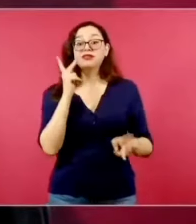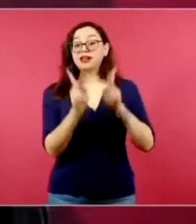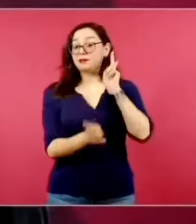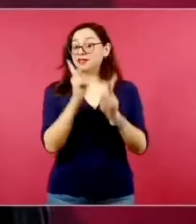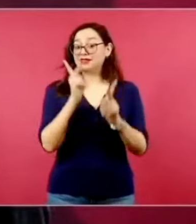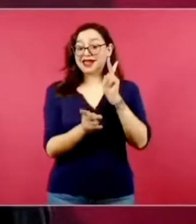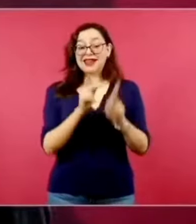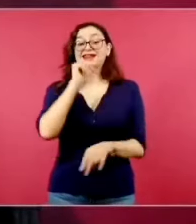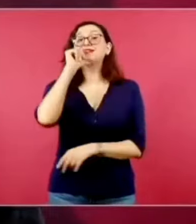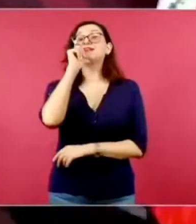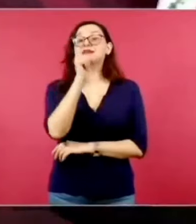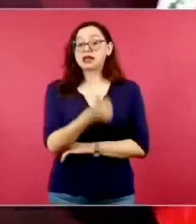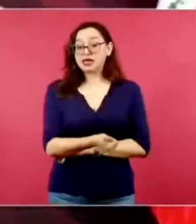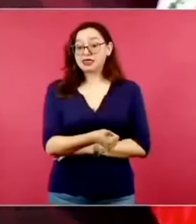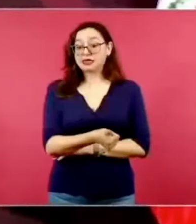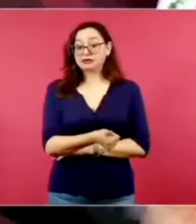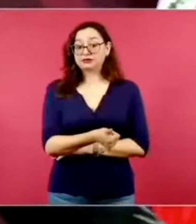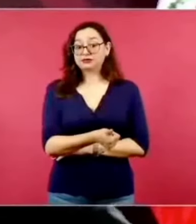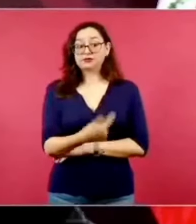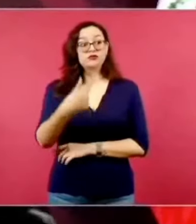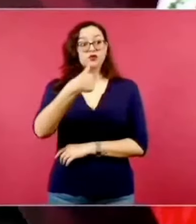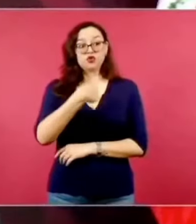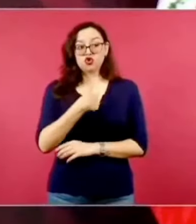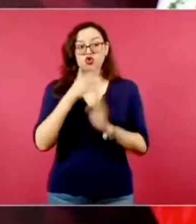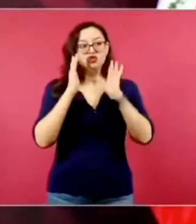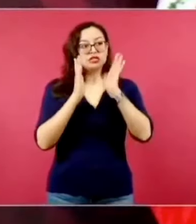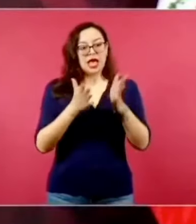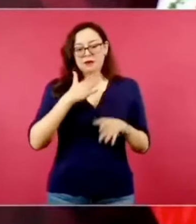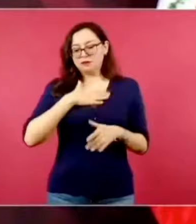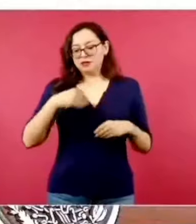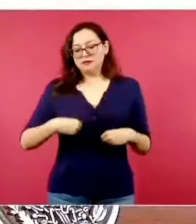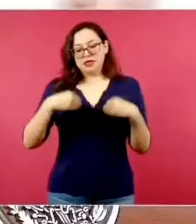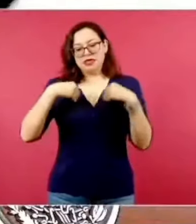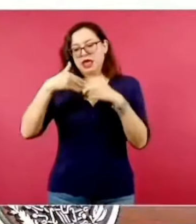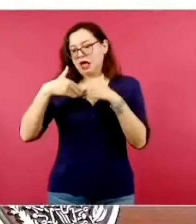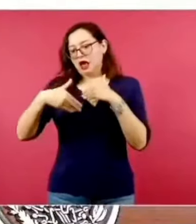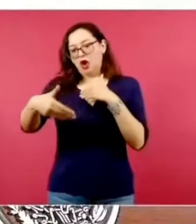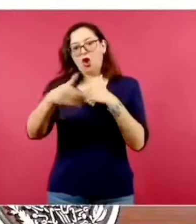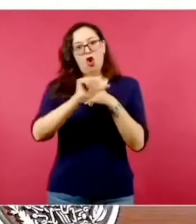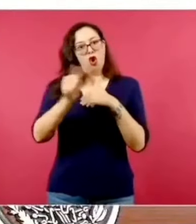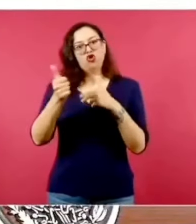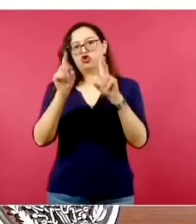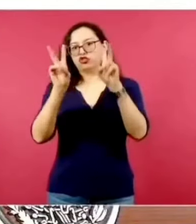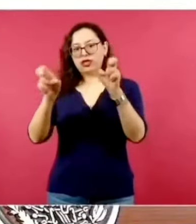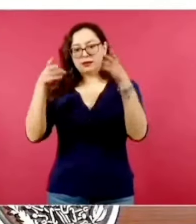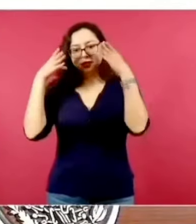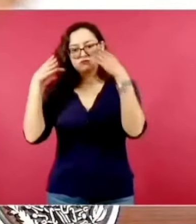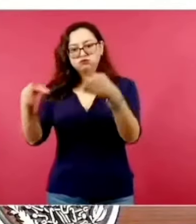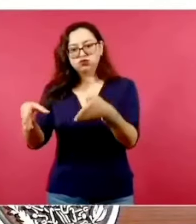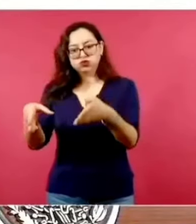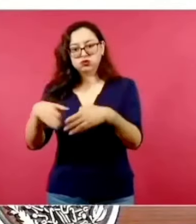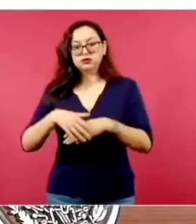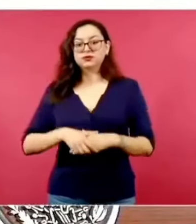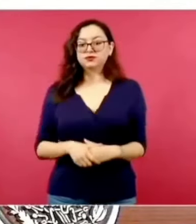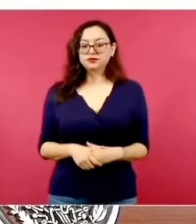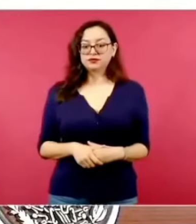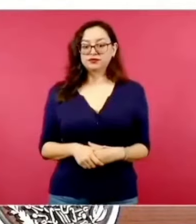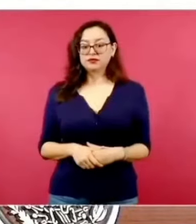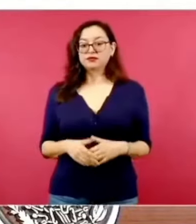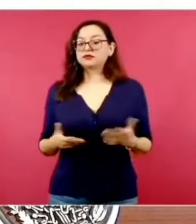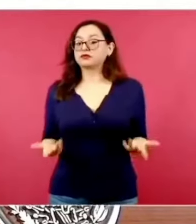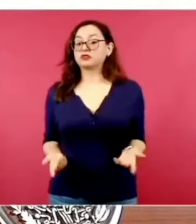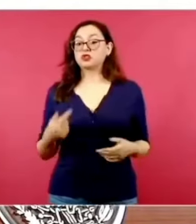política yo voy a estar dedicado a otra cosa entonces Ni líder